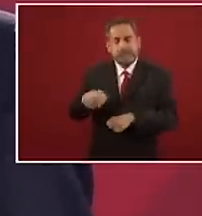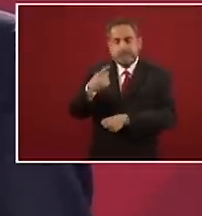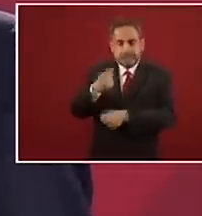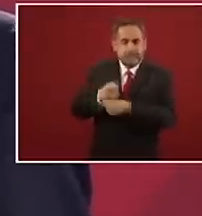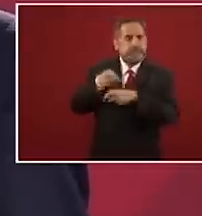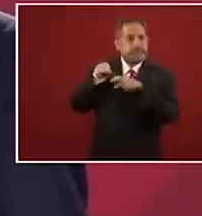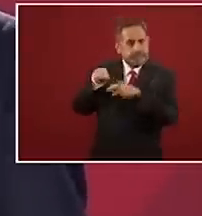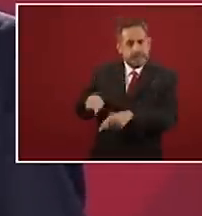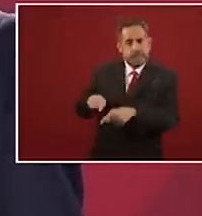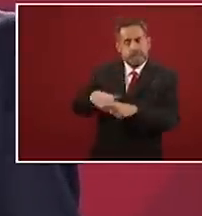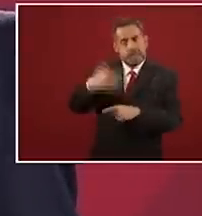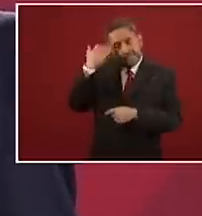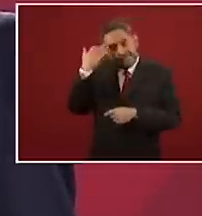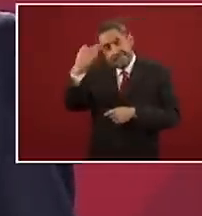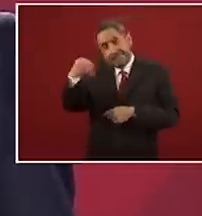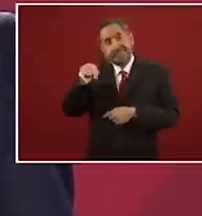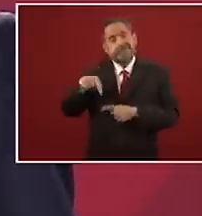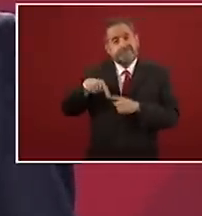más tiempo